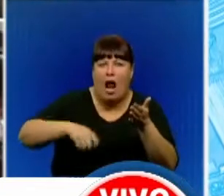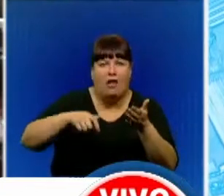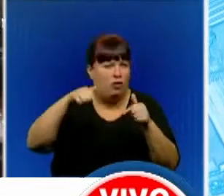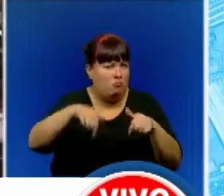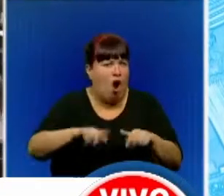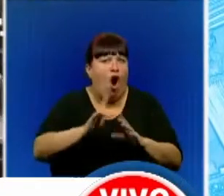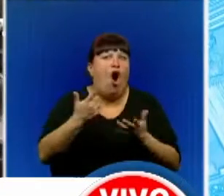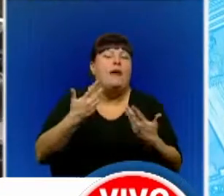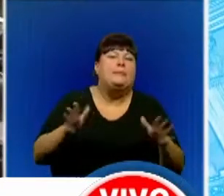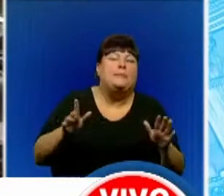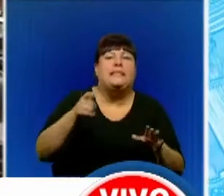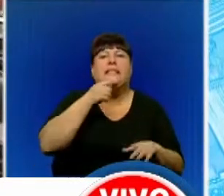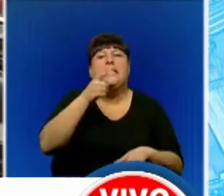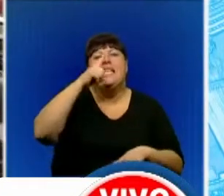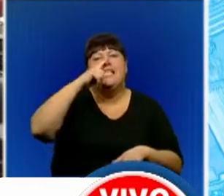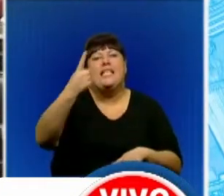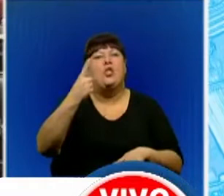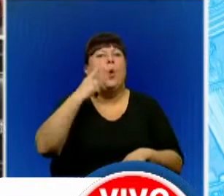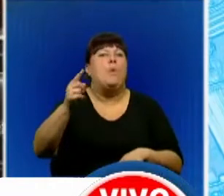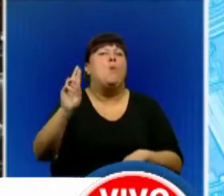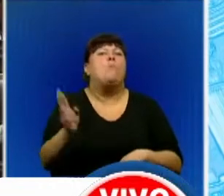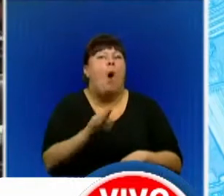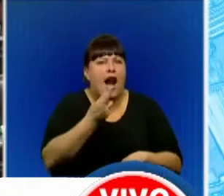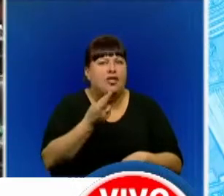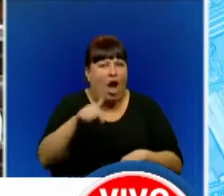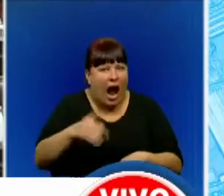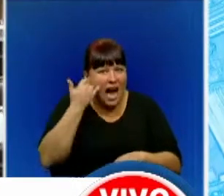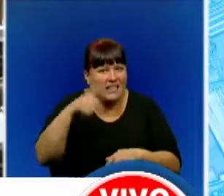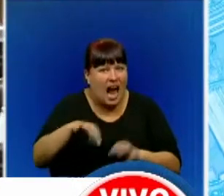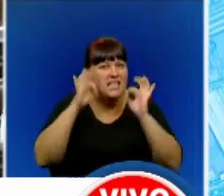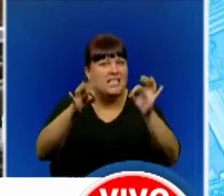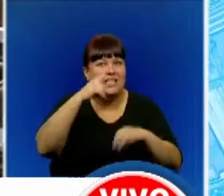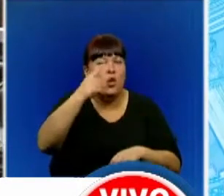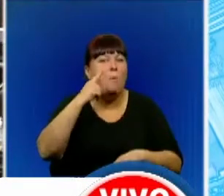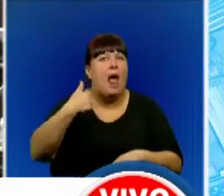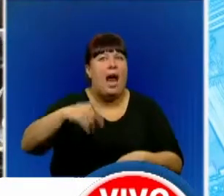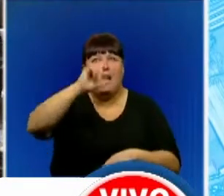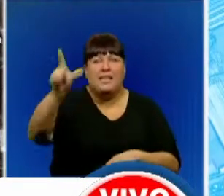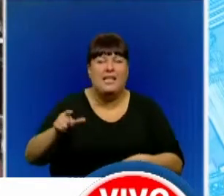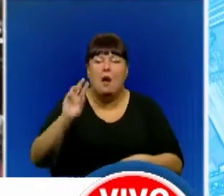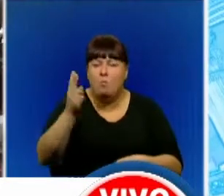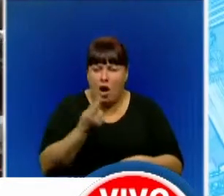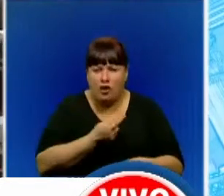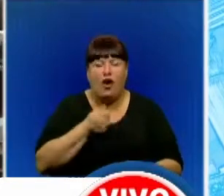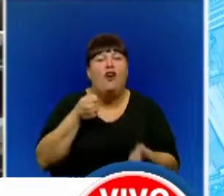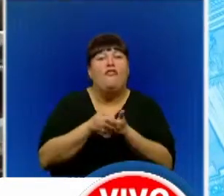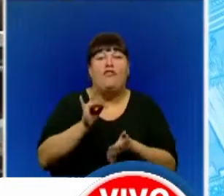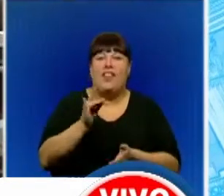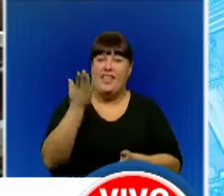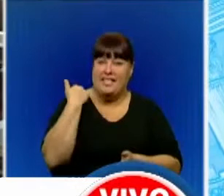no tendríamos que lamentar los 71 mil muertos que estamos lamentando en el país. A fines de